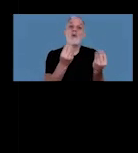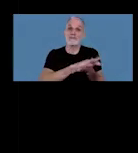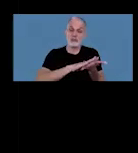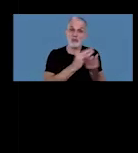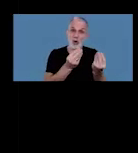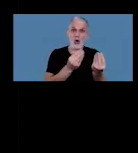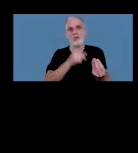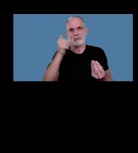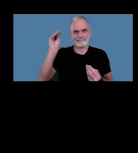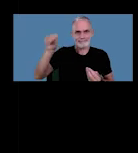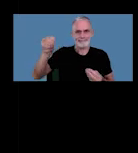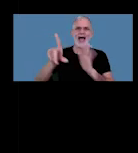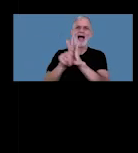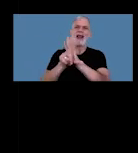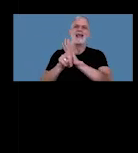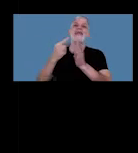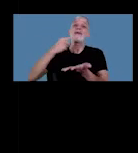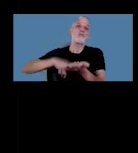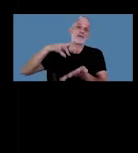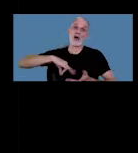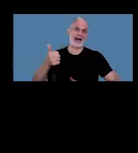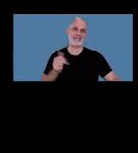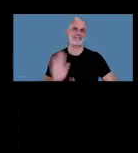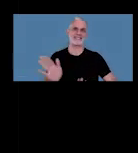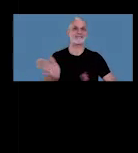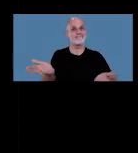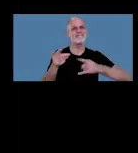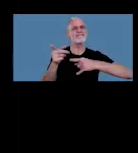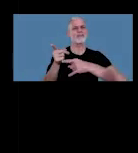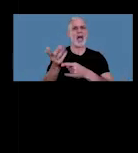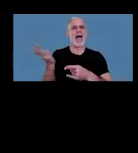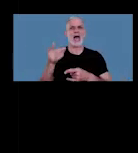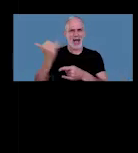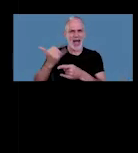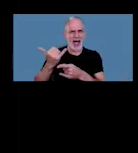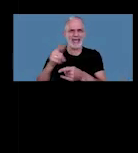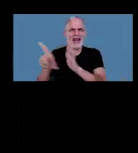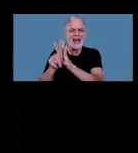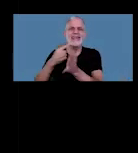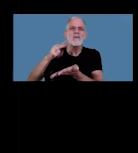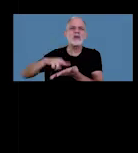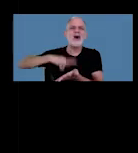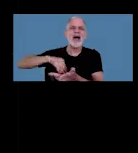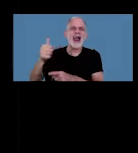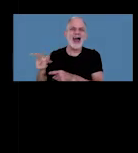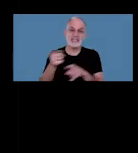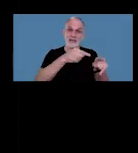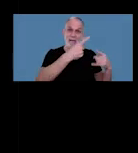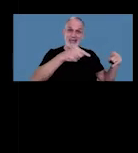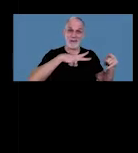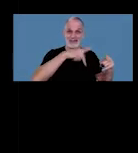para ello a la ley de impuesto a las ganancias. Entonces, como tenemos dentro de la ley de bienes